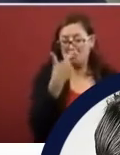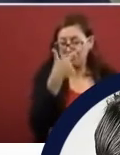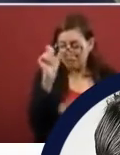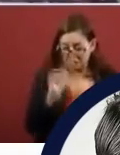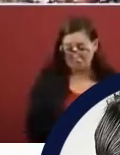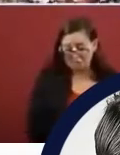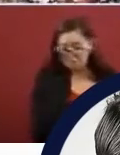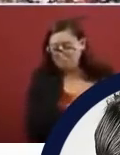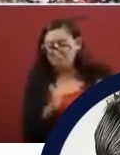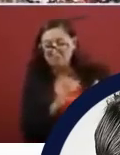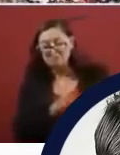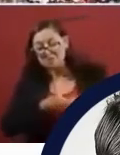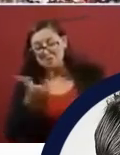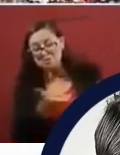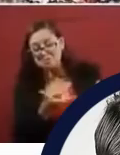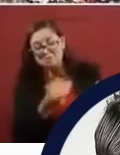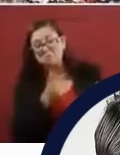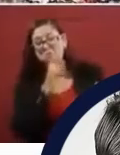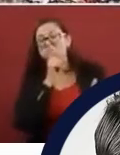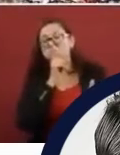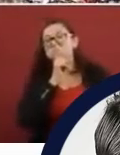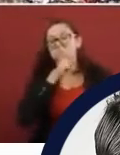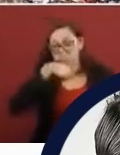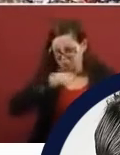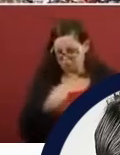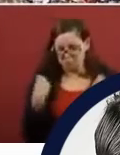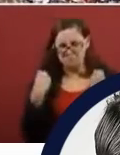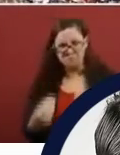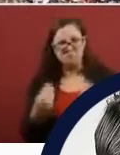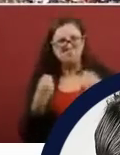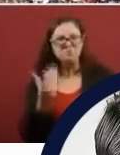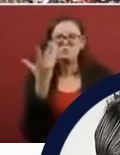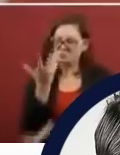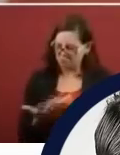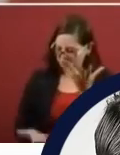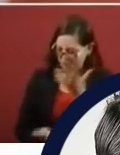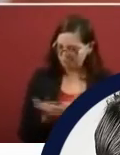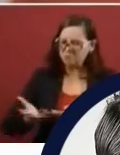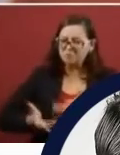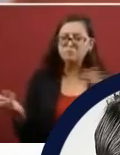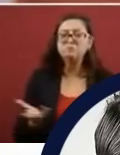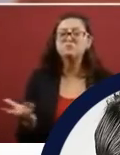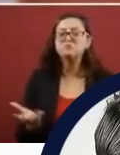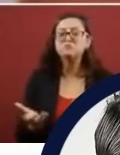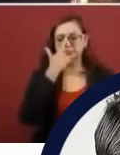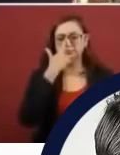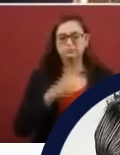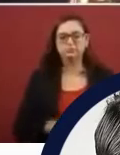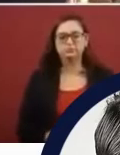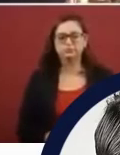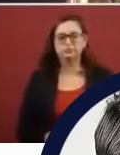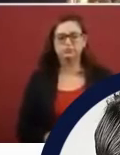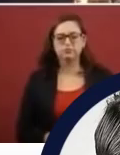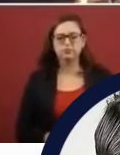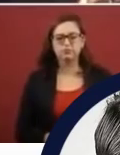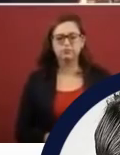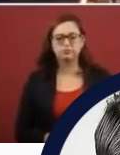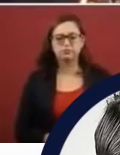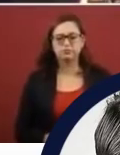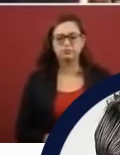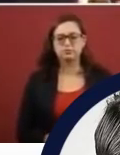de prejuicios que se avalan previamente por su posición política, su ascendencia, su grado